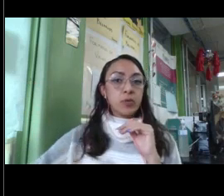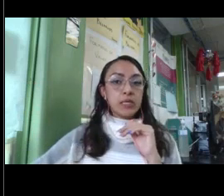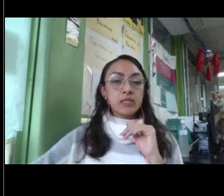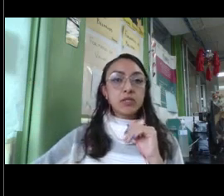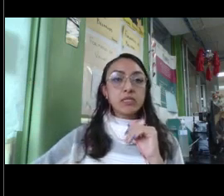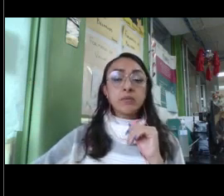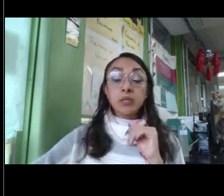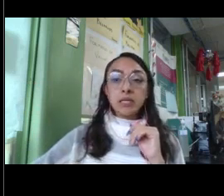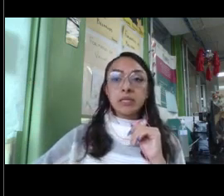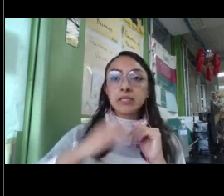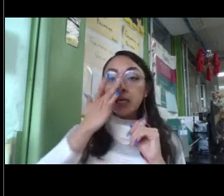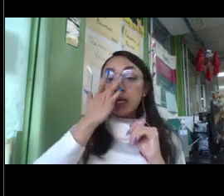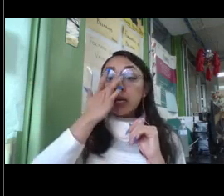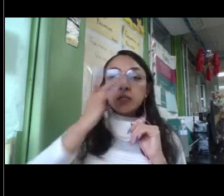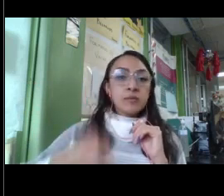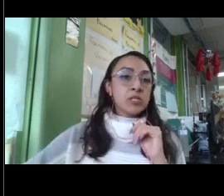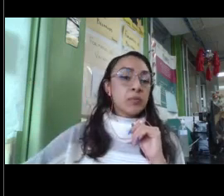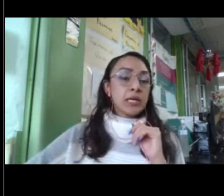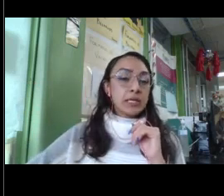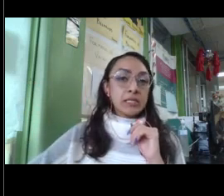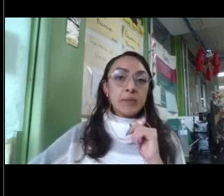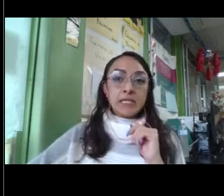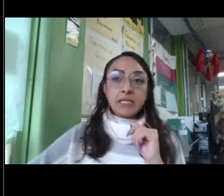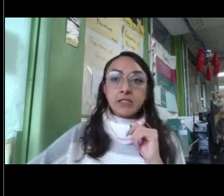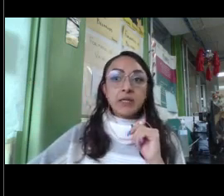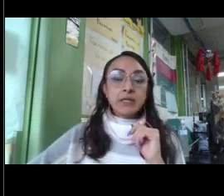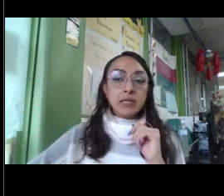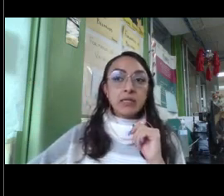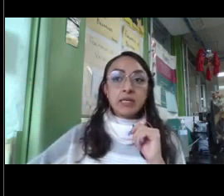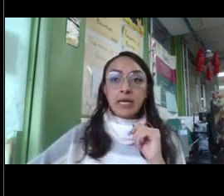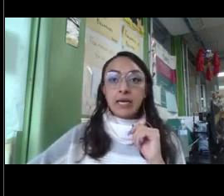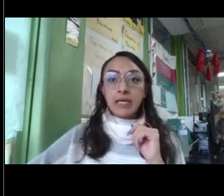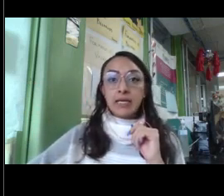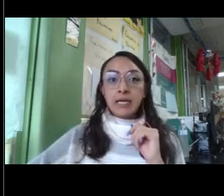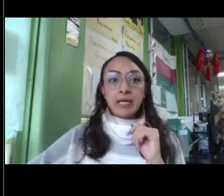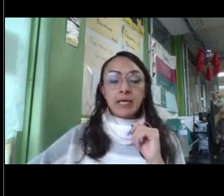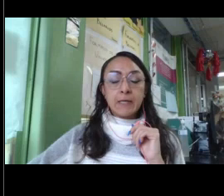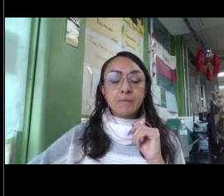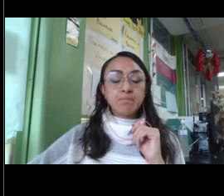algunas puntualizaciones importantes. Nos vamos a apoyar de esta presentación que tienen